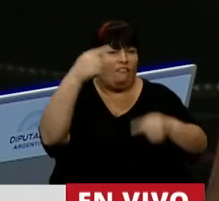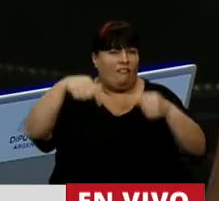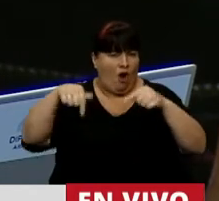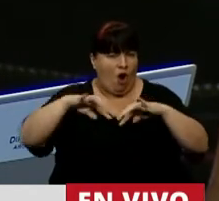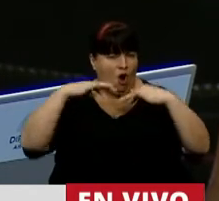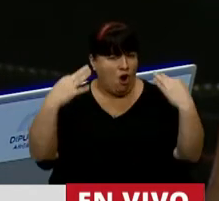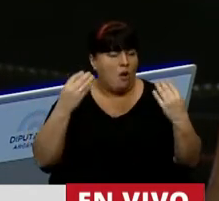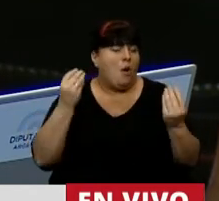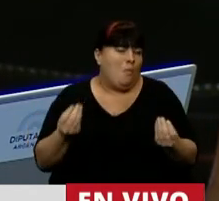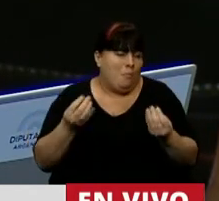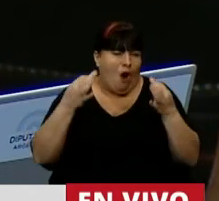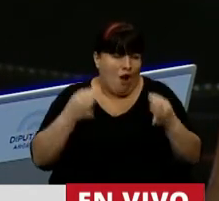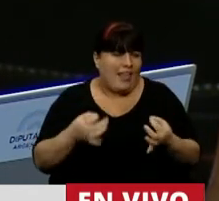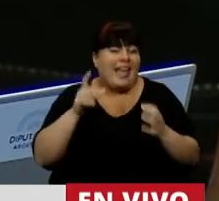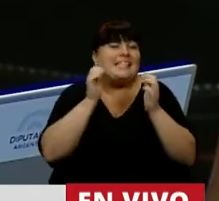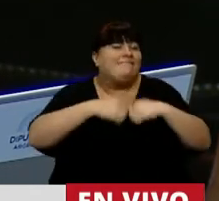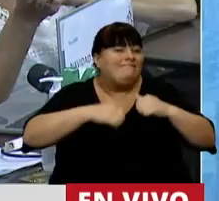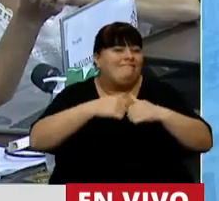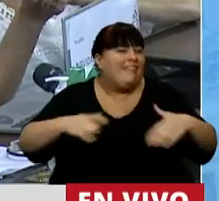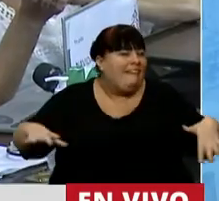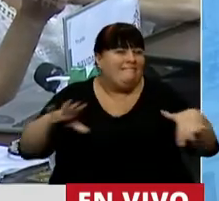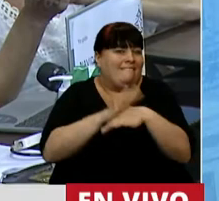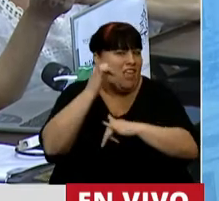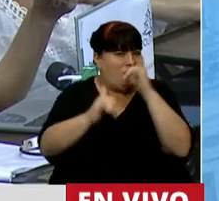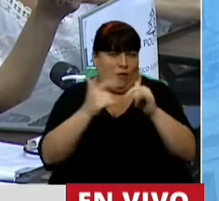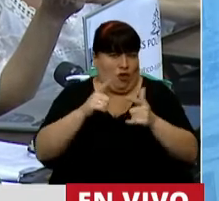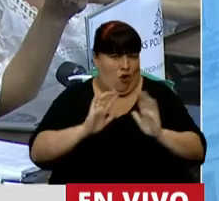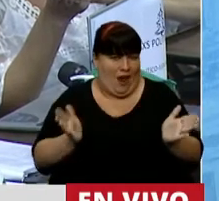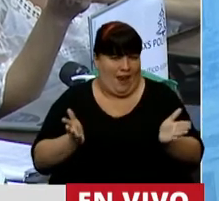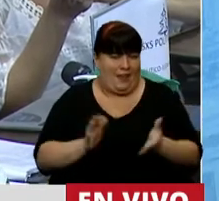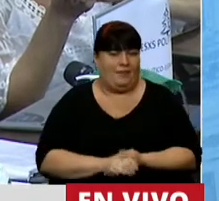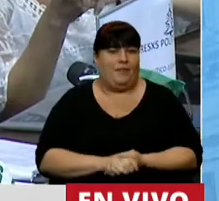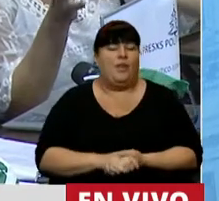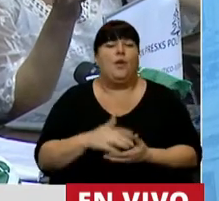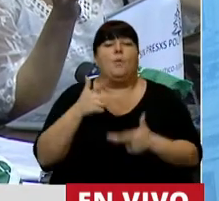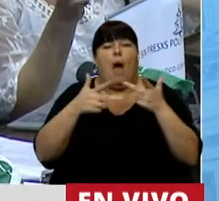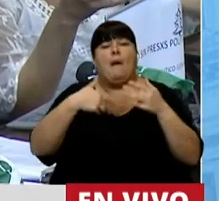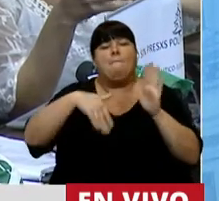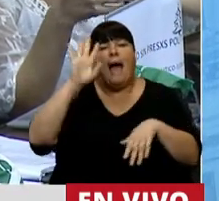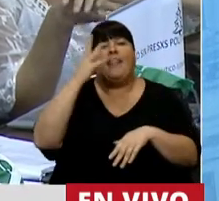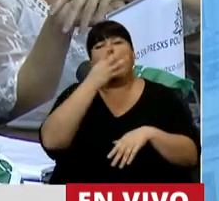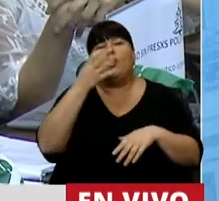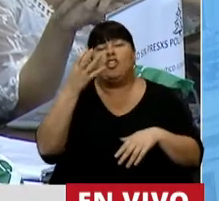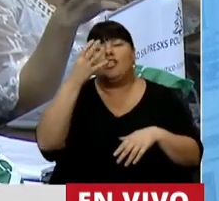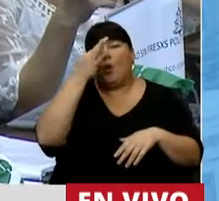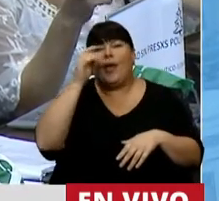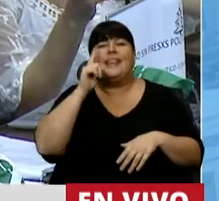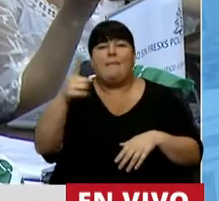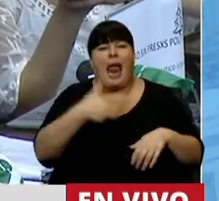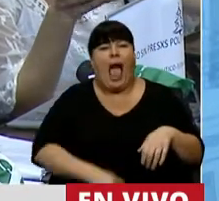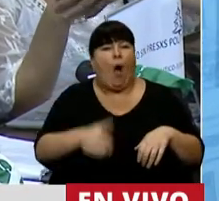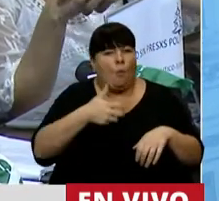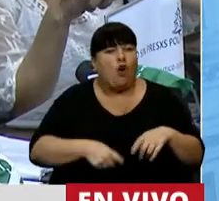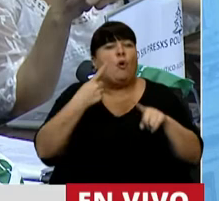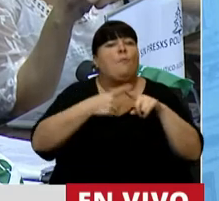este recinto hoy, porque claramente como es clandestino no tenemos datos precisos, pero podemos hablar de más de 420.000